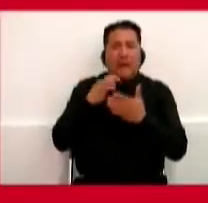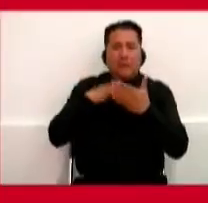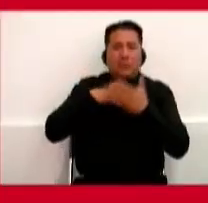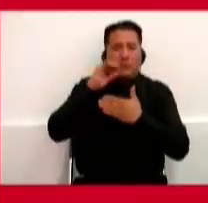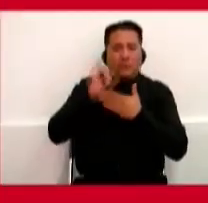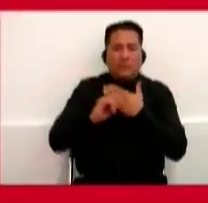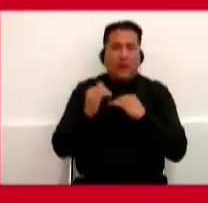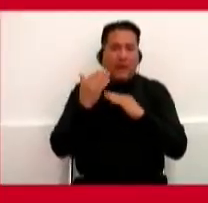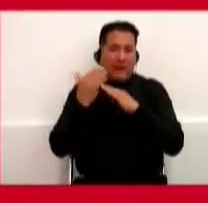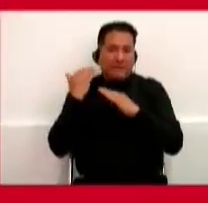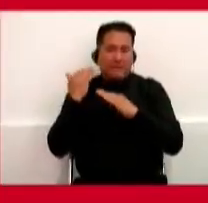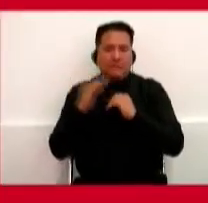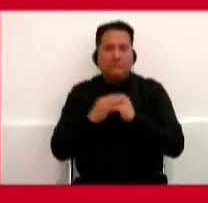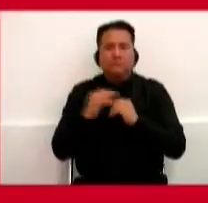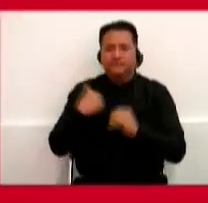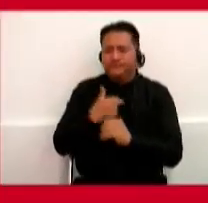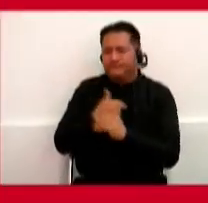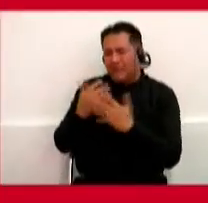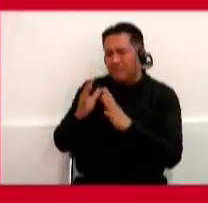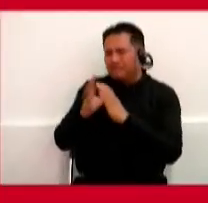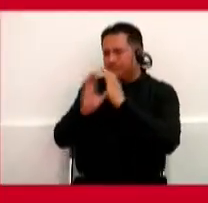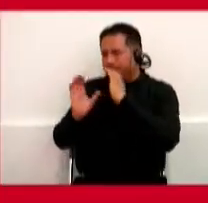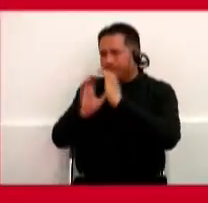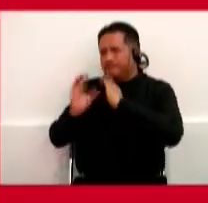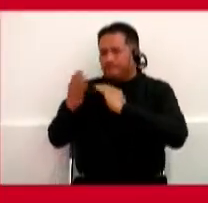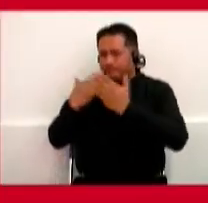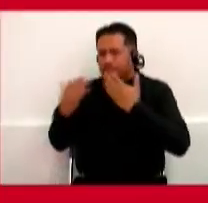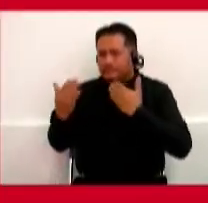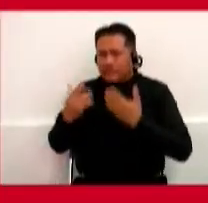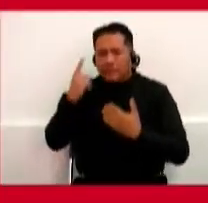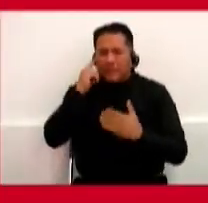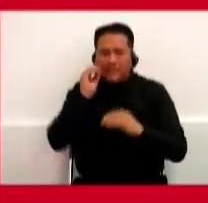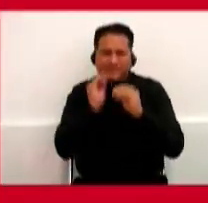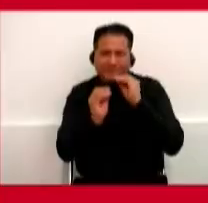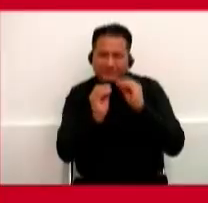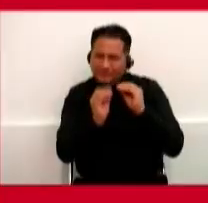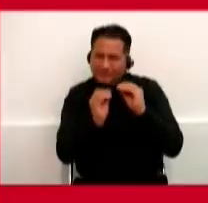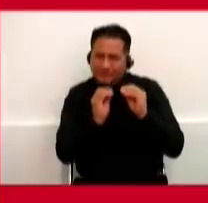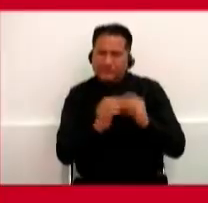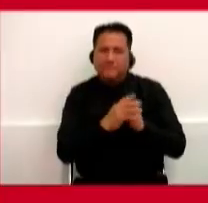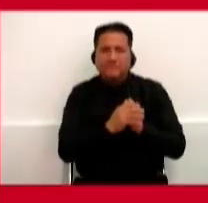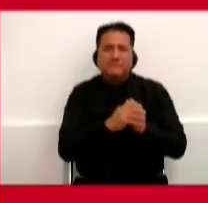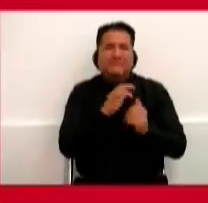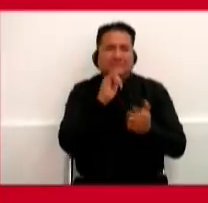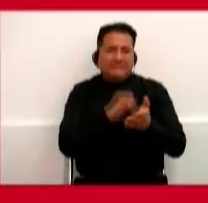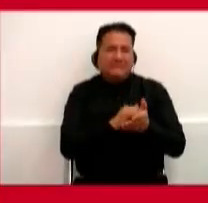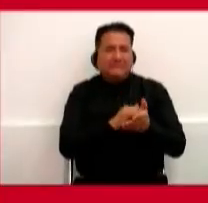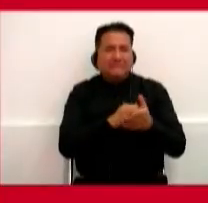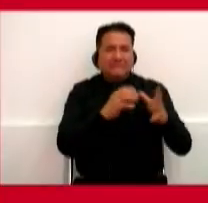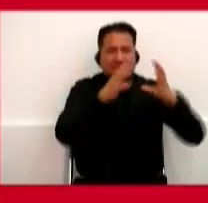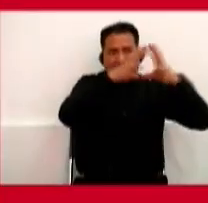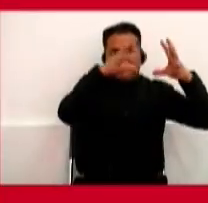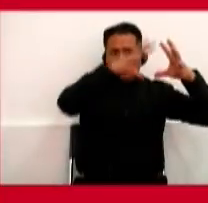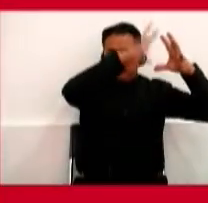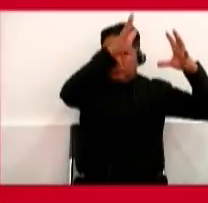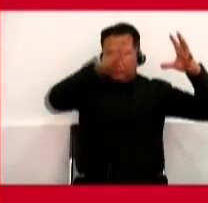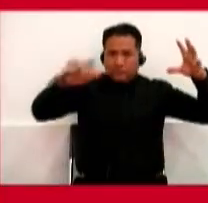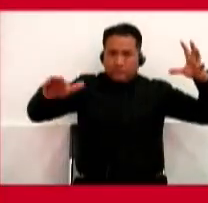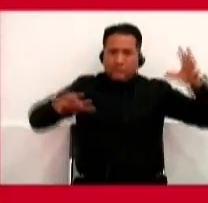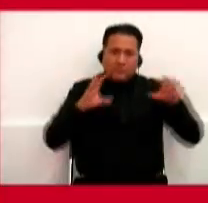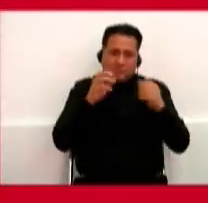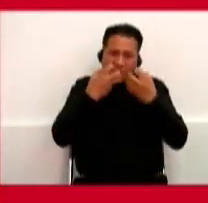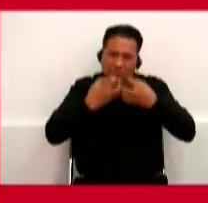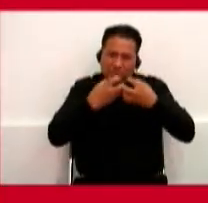subir gradualmente el payload de los camiones. No necesariamente el 50% es mayor. ¿Por qué? Porque el